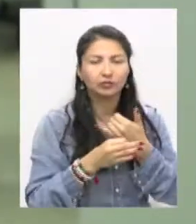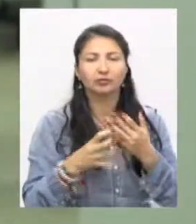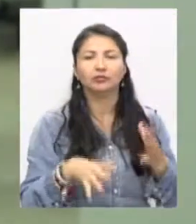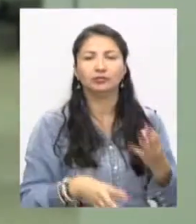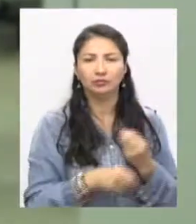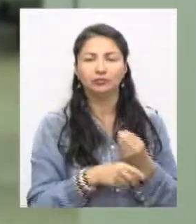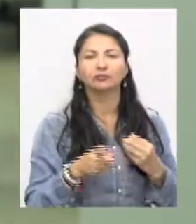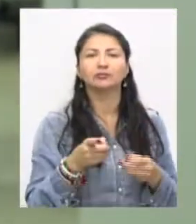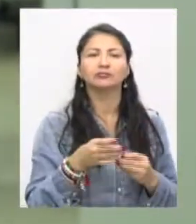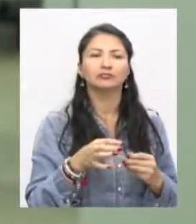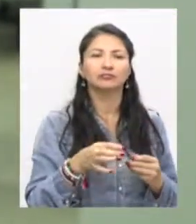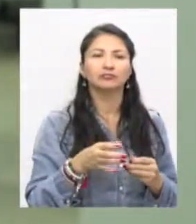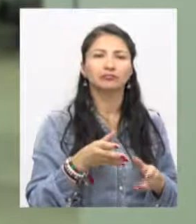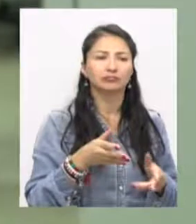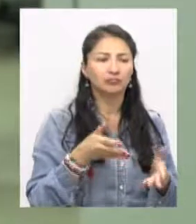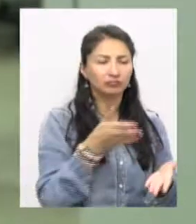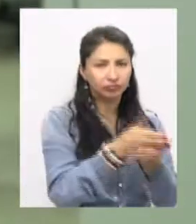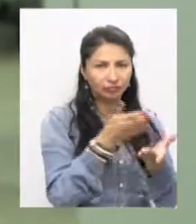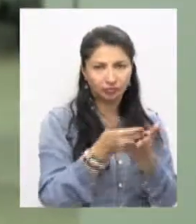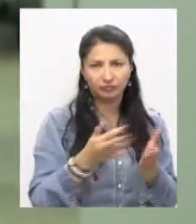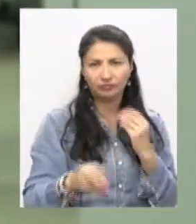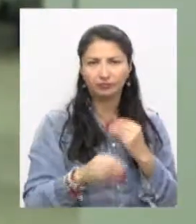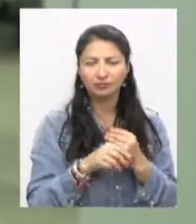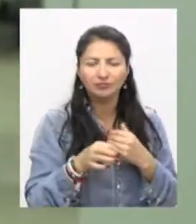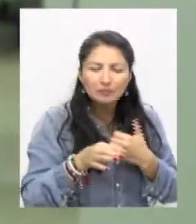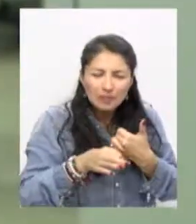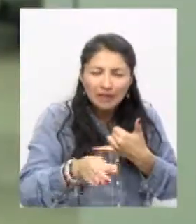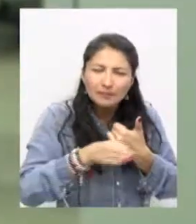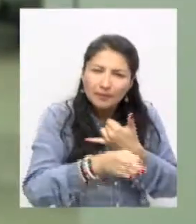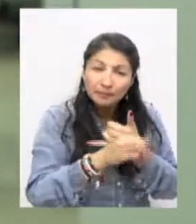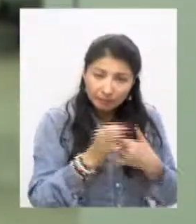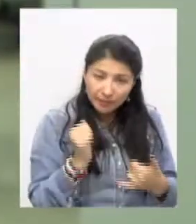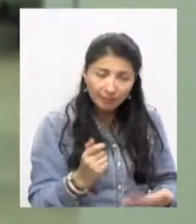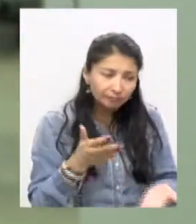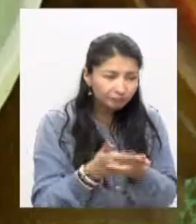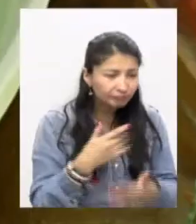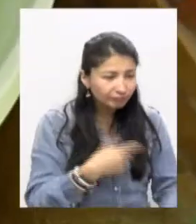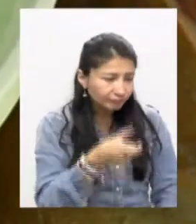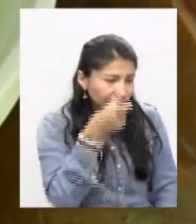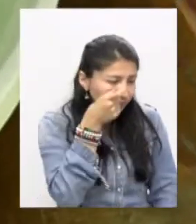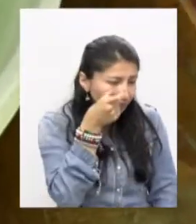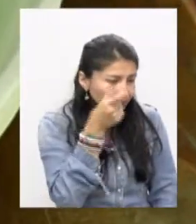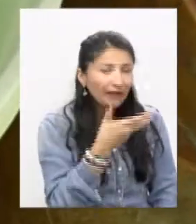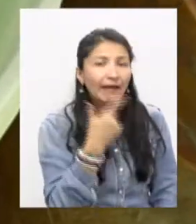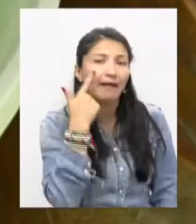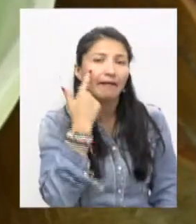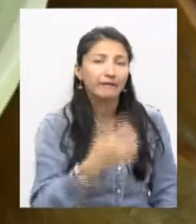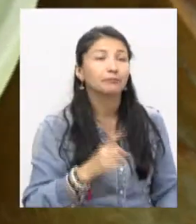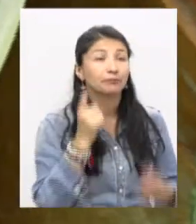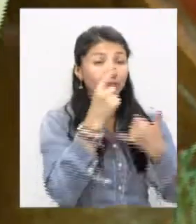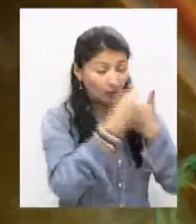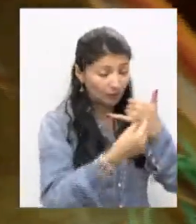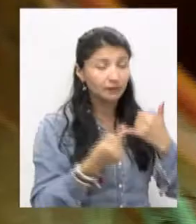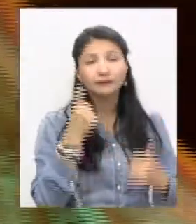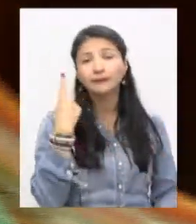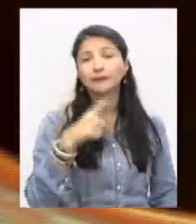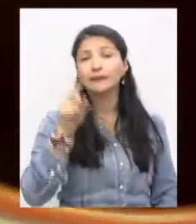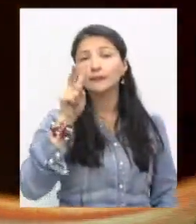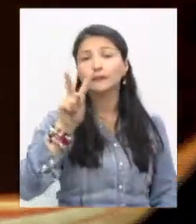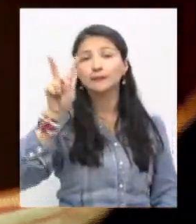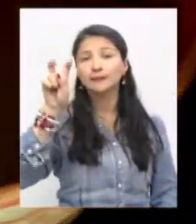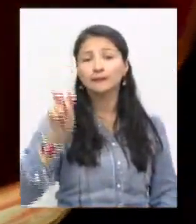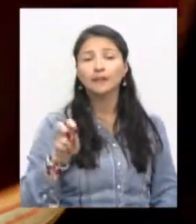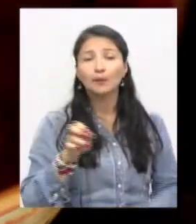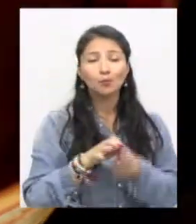municipales, en las zonas corregimentales o en las zonas veredales. Lo cierto es que los